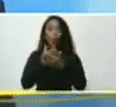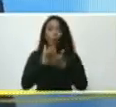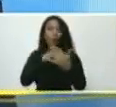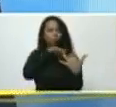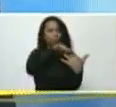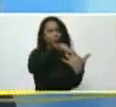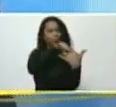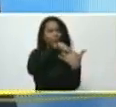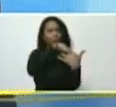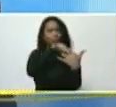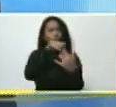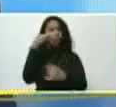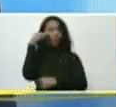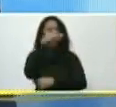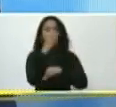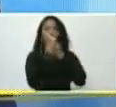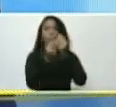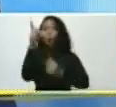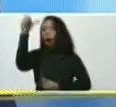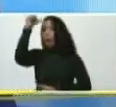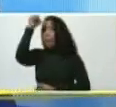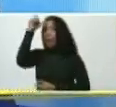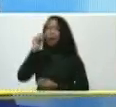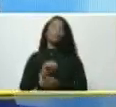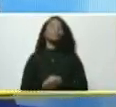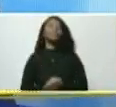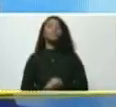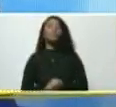ven Alemania, Scholz,